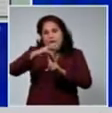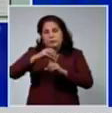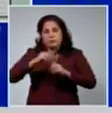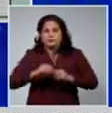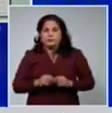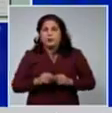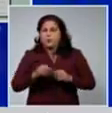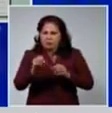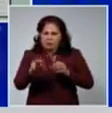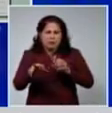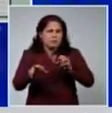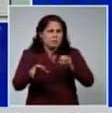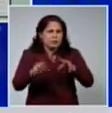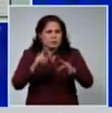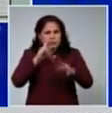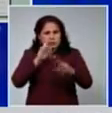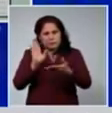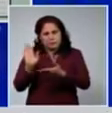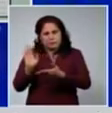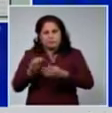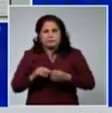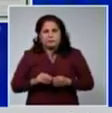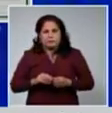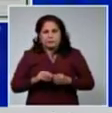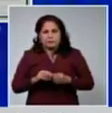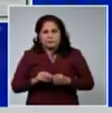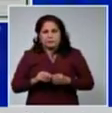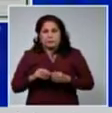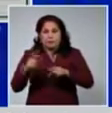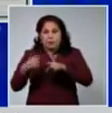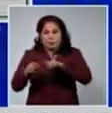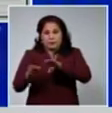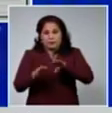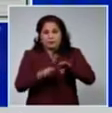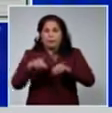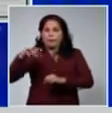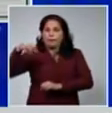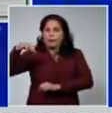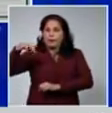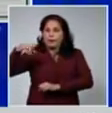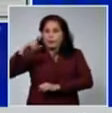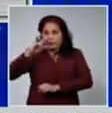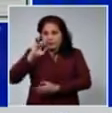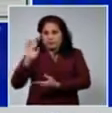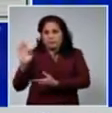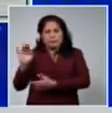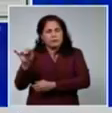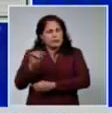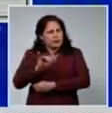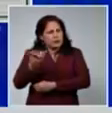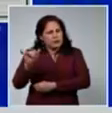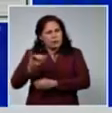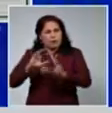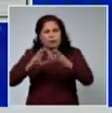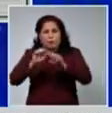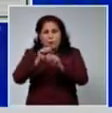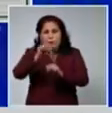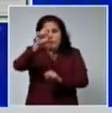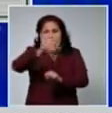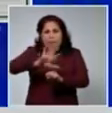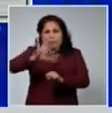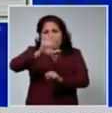en el perverso pinar del río y tienen todo el comportamiento en la piedra